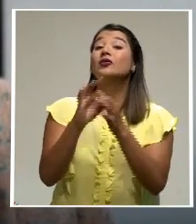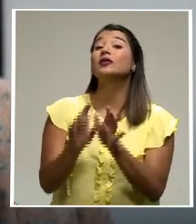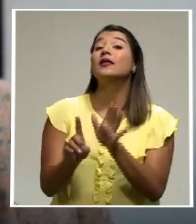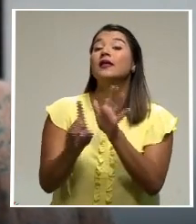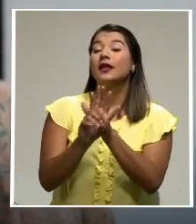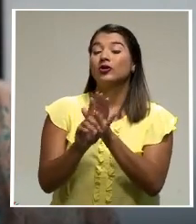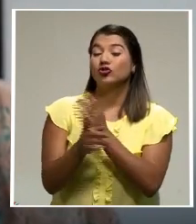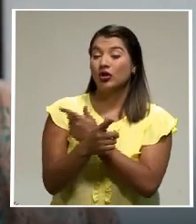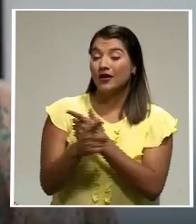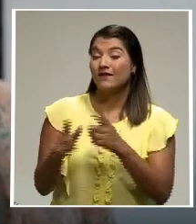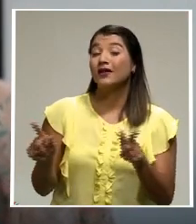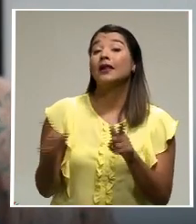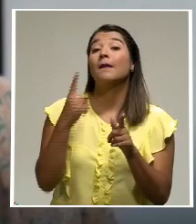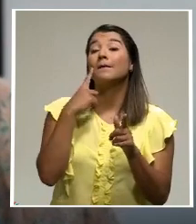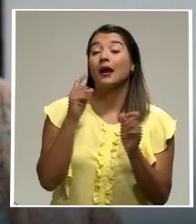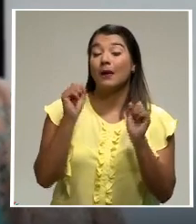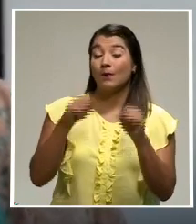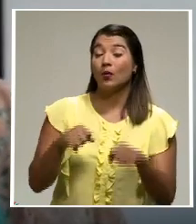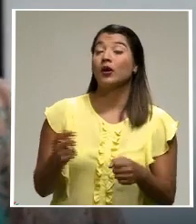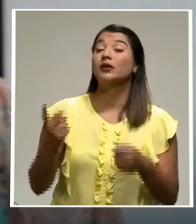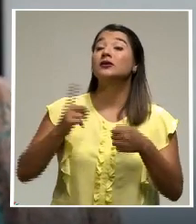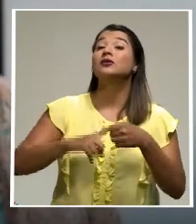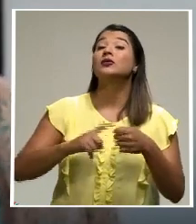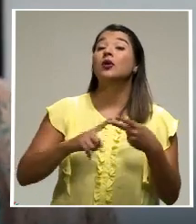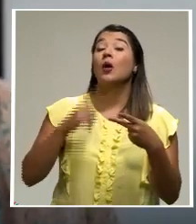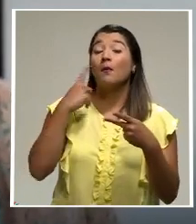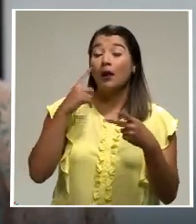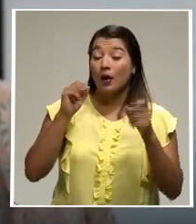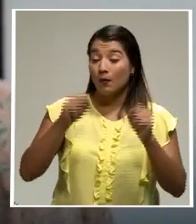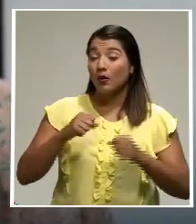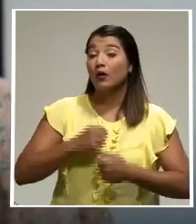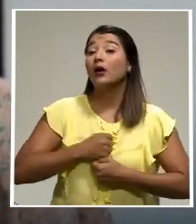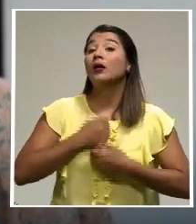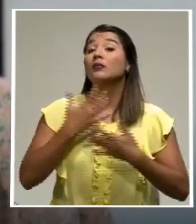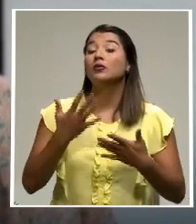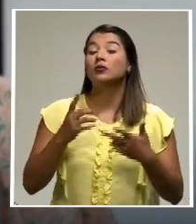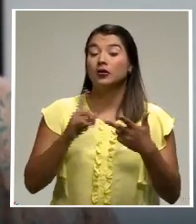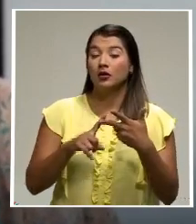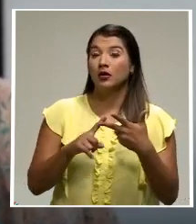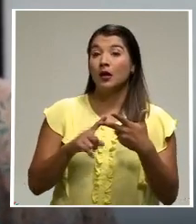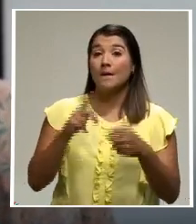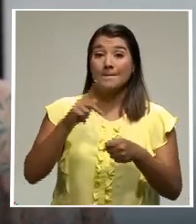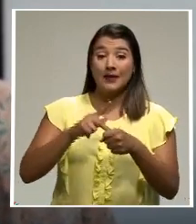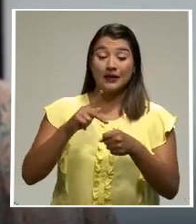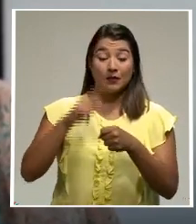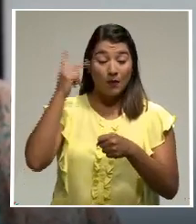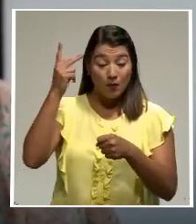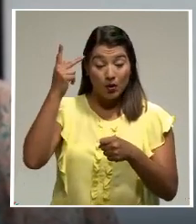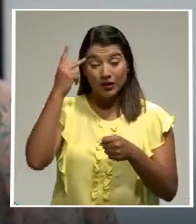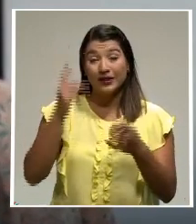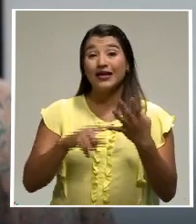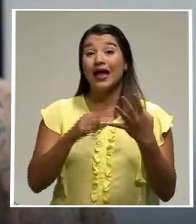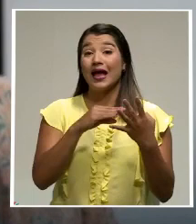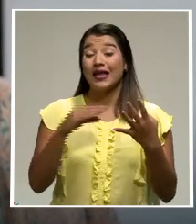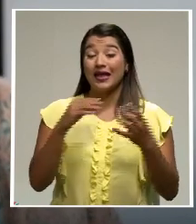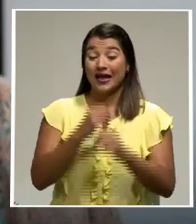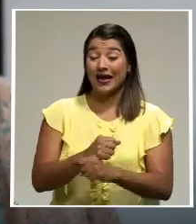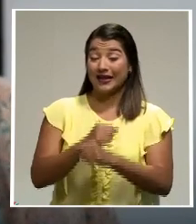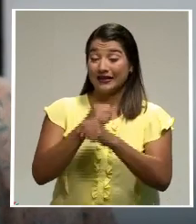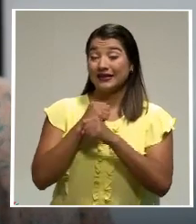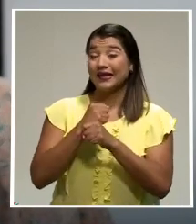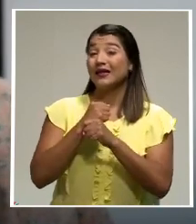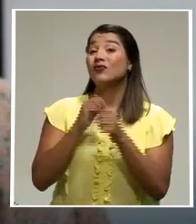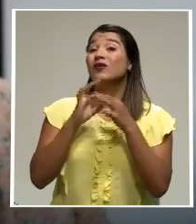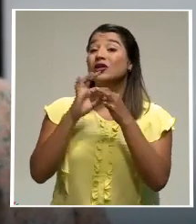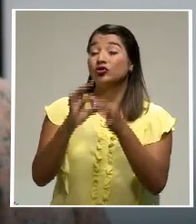libertad de asociación, expresión, la participación política y las garantías al debido proceso